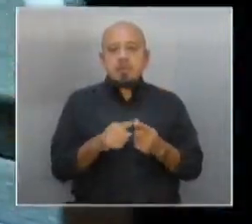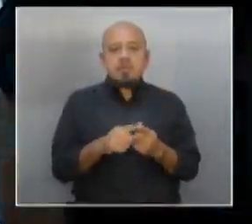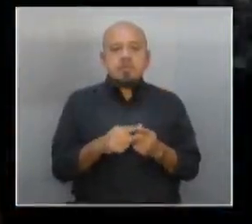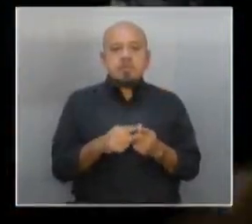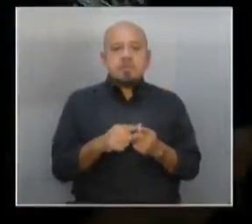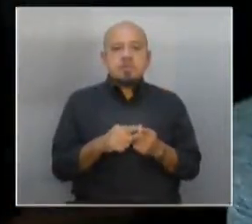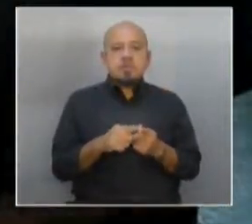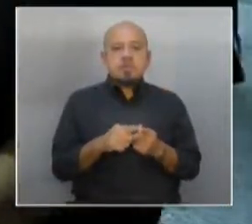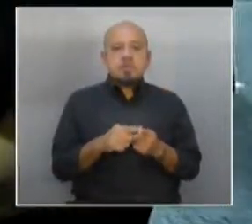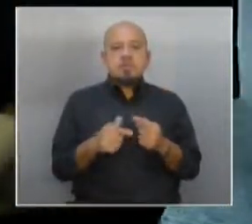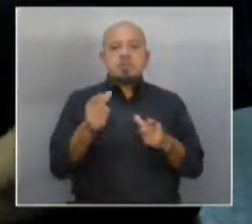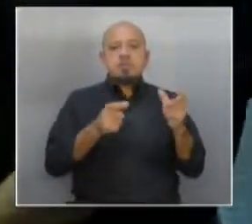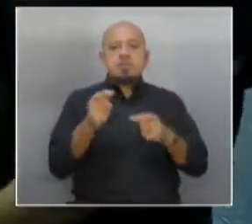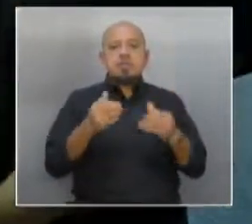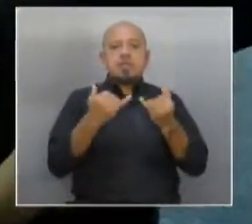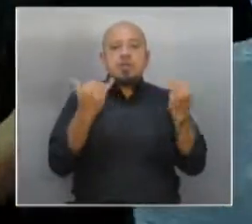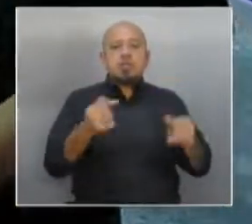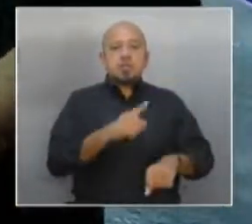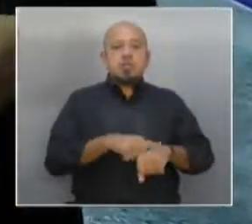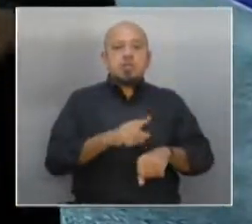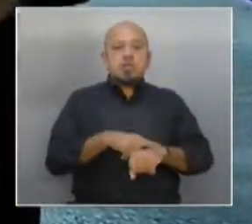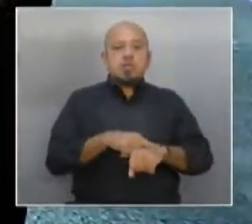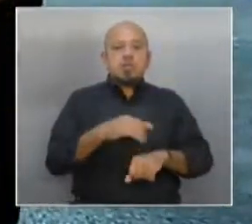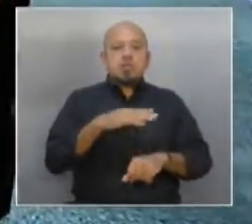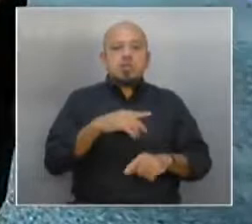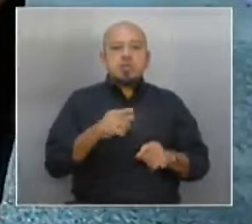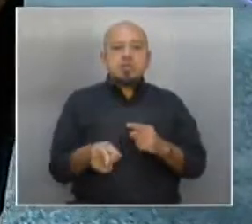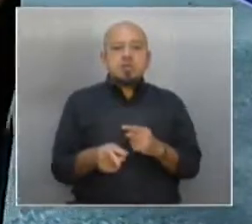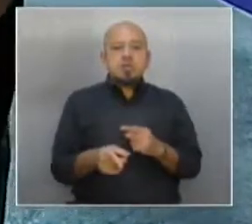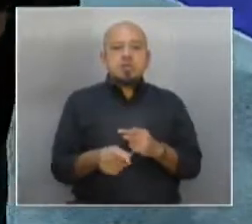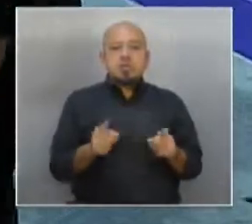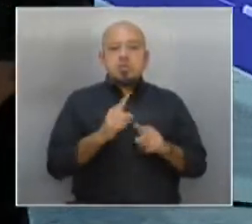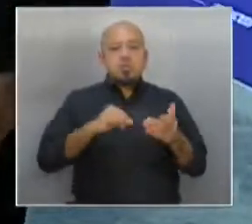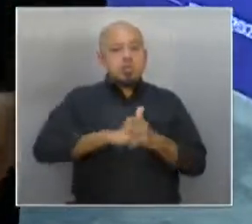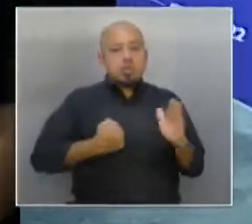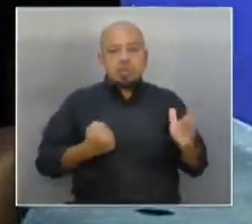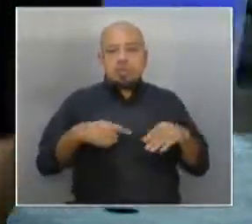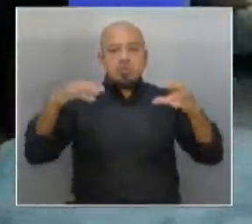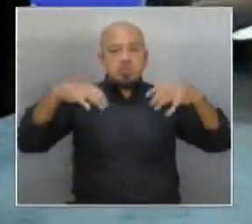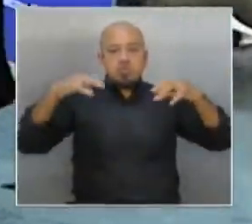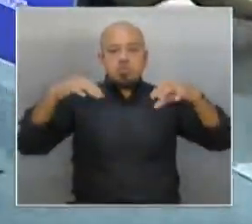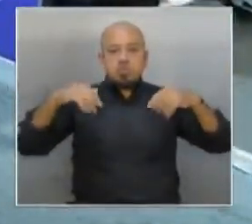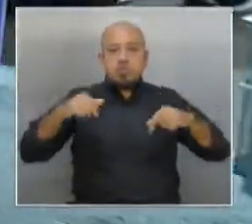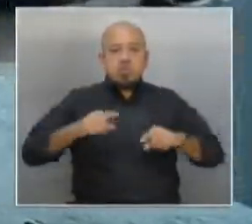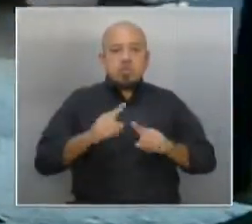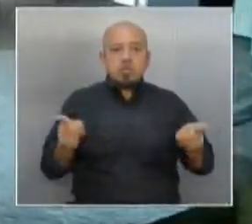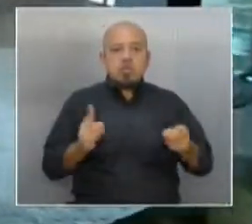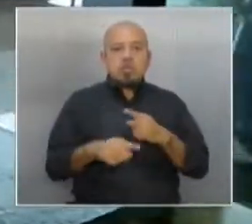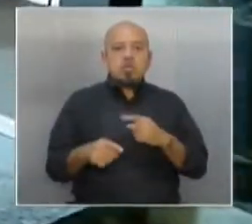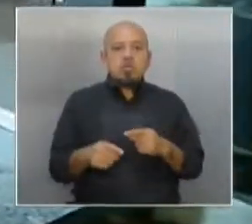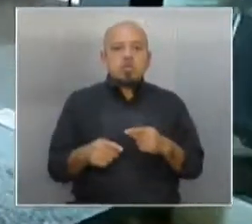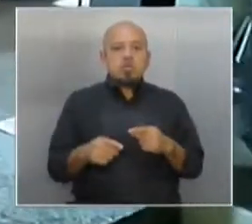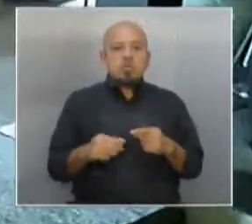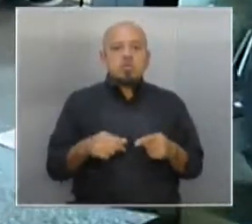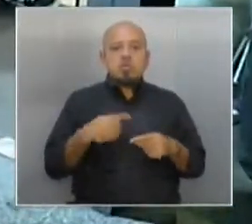pedir que le recuerdes a la gente los días y horarios en los que va a estar aquí mismo. No se suspende por lluvia, eso es importante. Hoy llovió un poquito, se fueron para adentro, pero